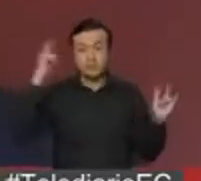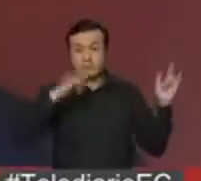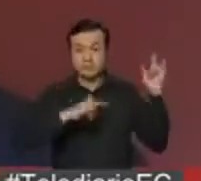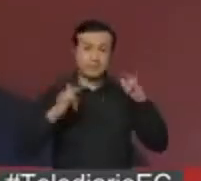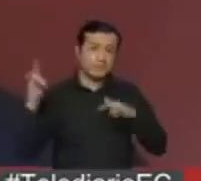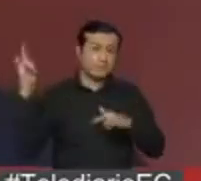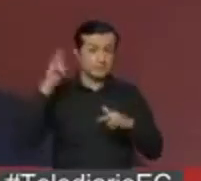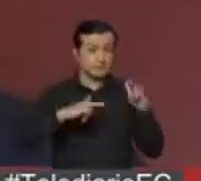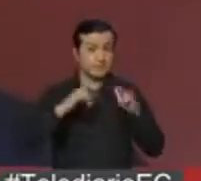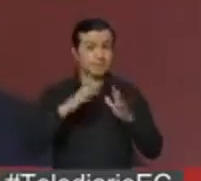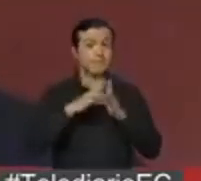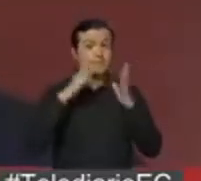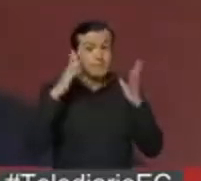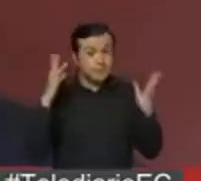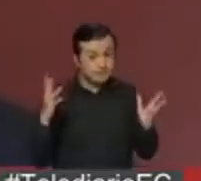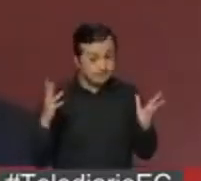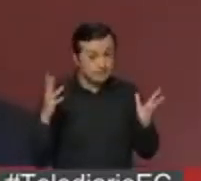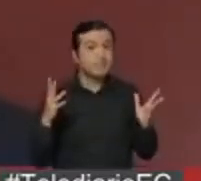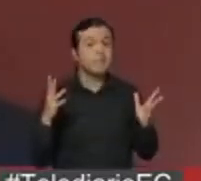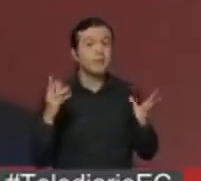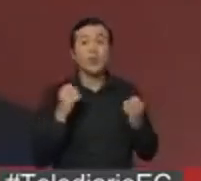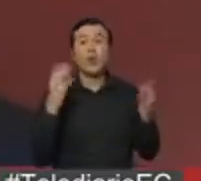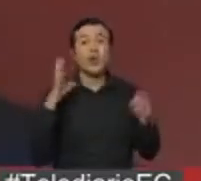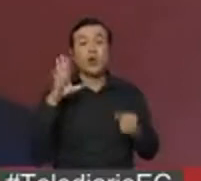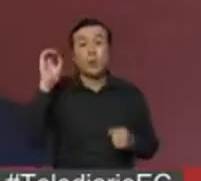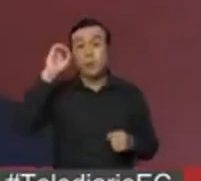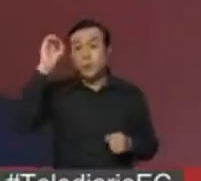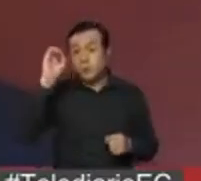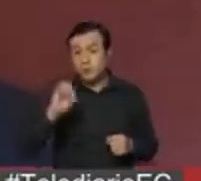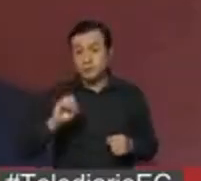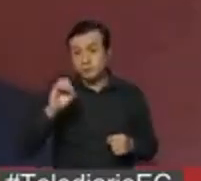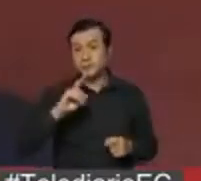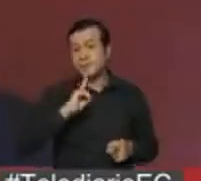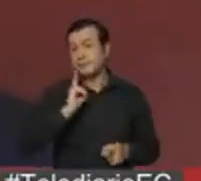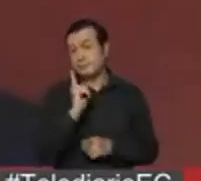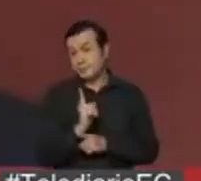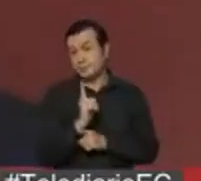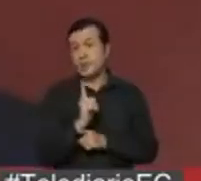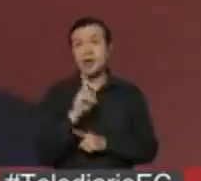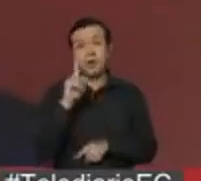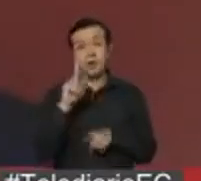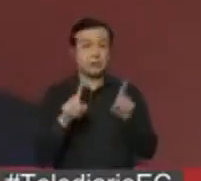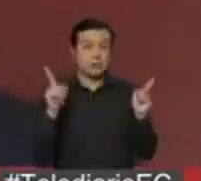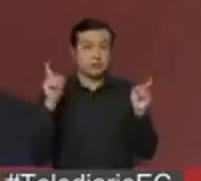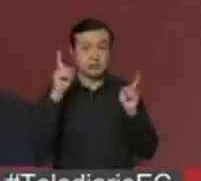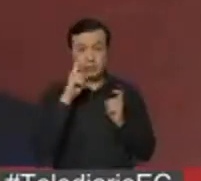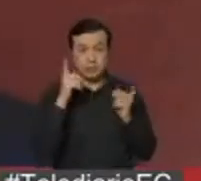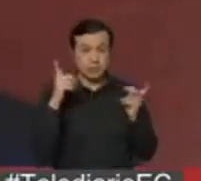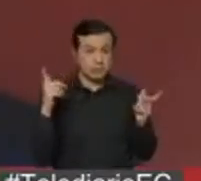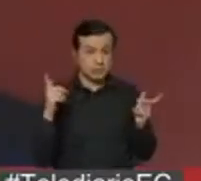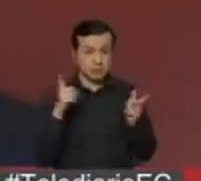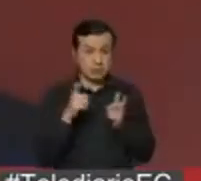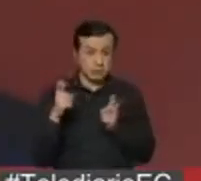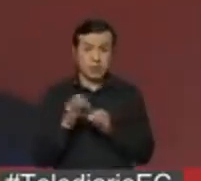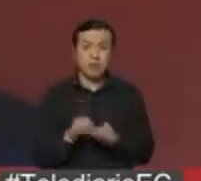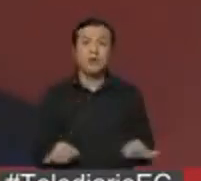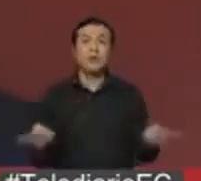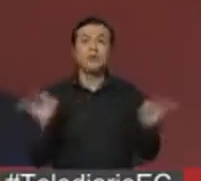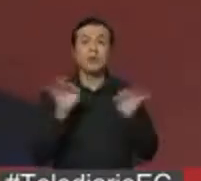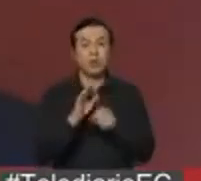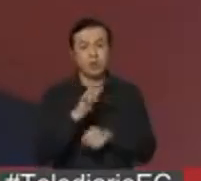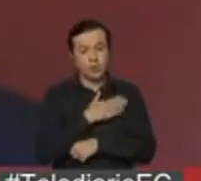vuelos domésticos las ocupaciones están sobre el 50%, claro, hay un número limitado de vuelos, pero es importante porque la